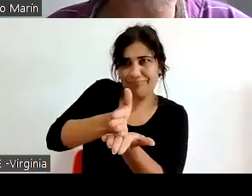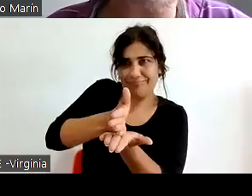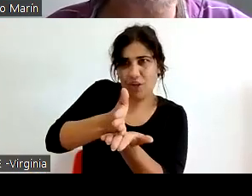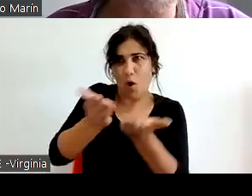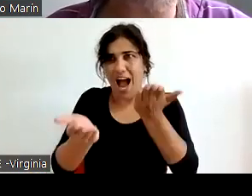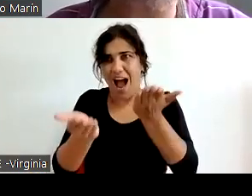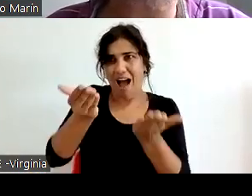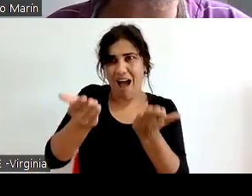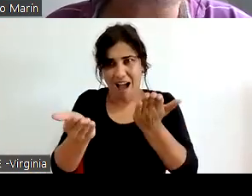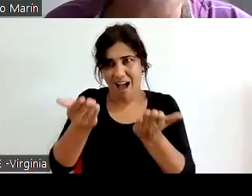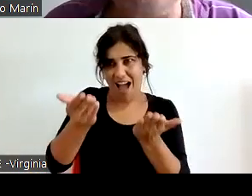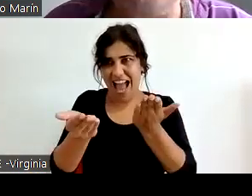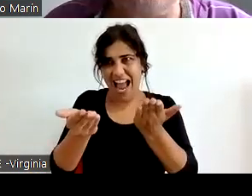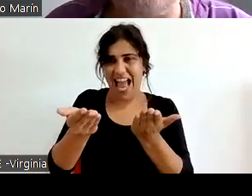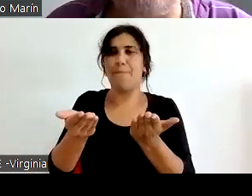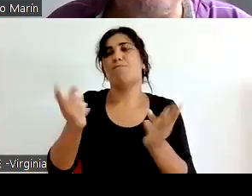importante